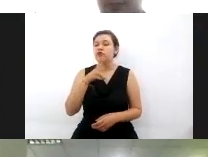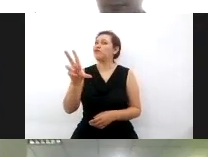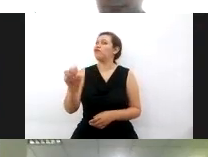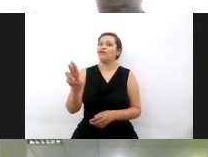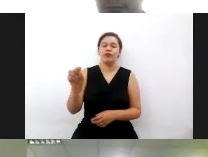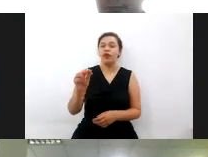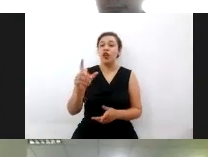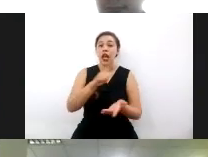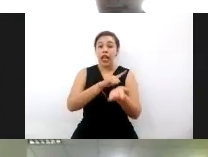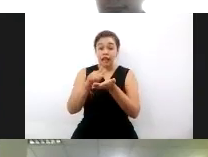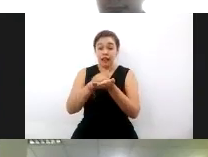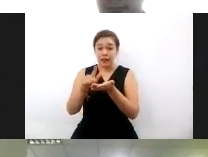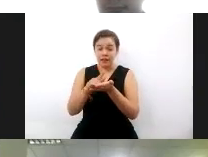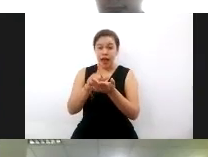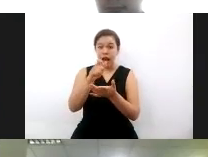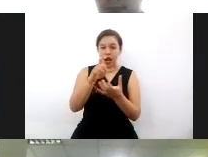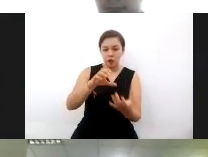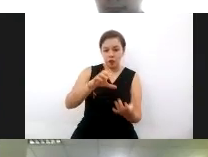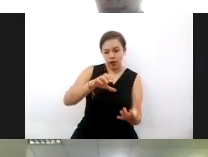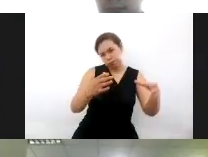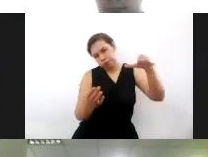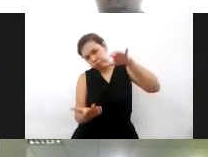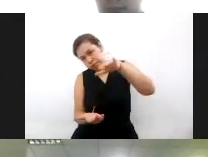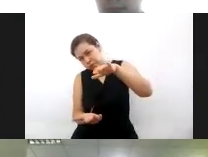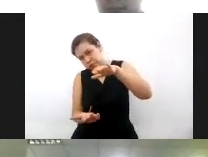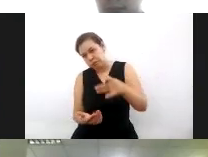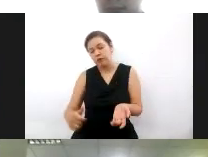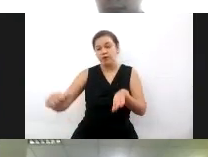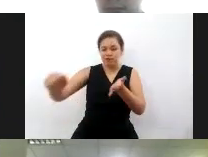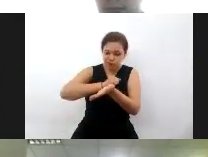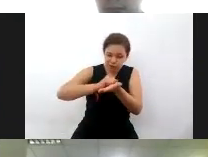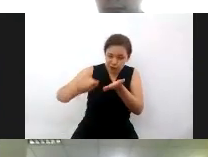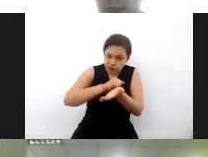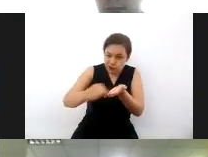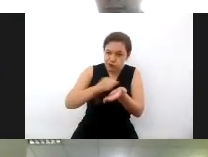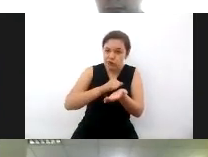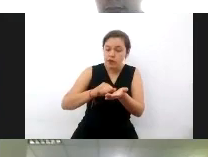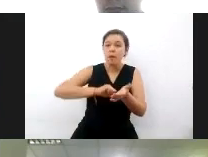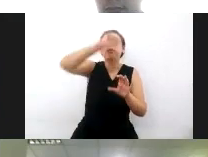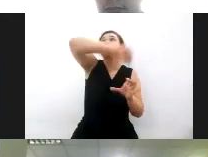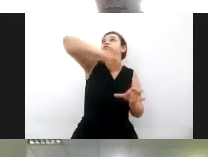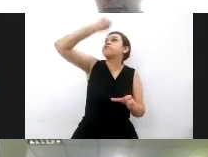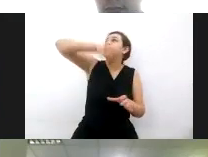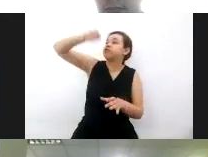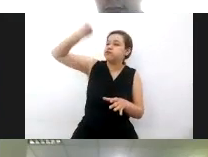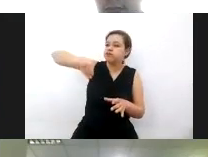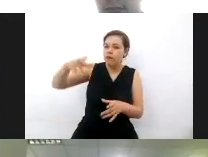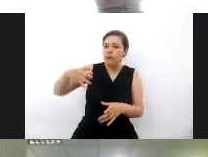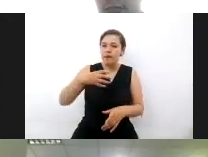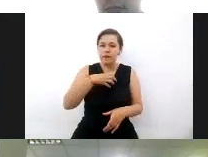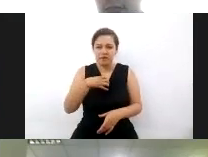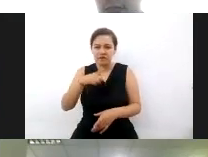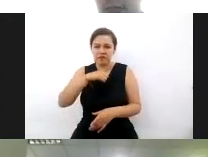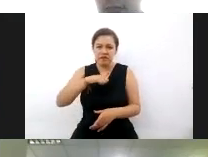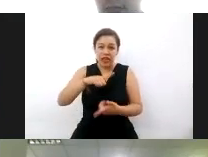el agua que quede, vamos a utilizar un cepillo, vamos a limpiar todas las paredes, a retirar la materia orgánica y nos debemos de